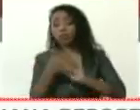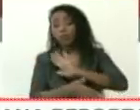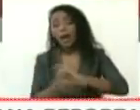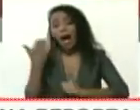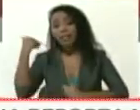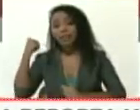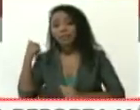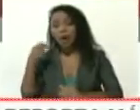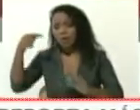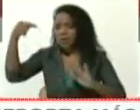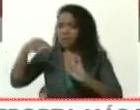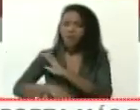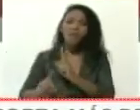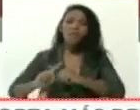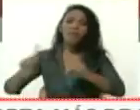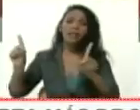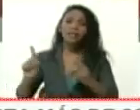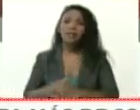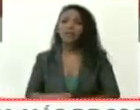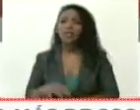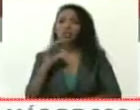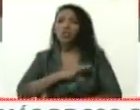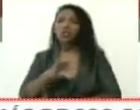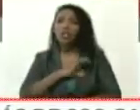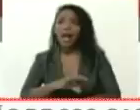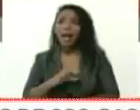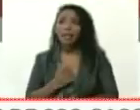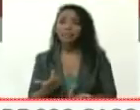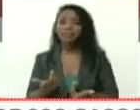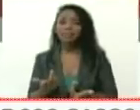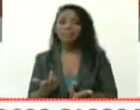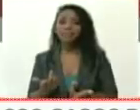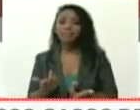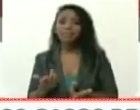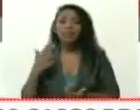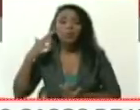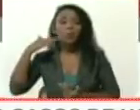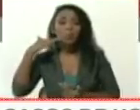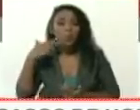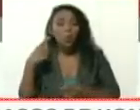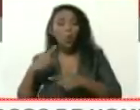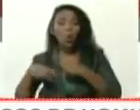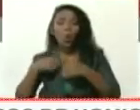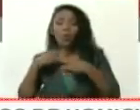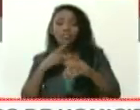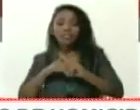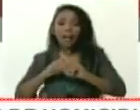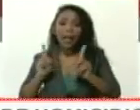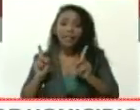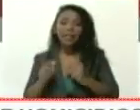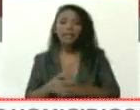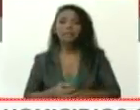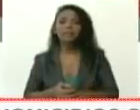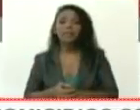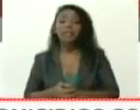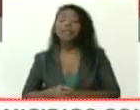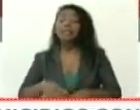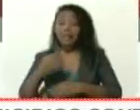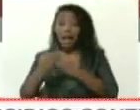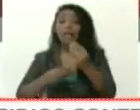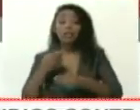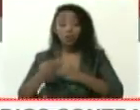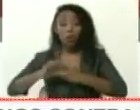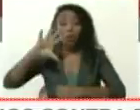con profundas diferencias sociales, étnicas, y sin embargo se logró que se respetara la dignidad de los